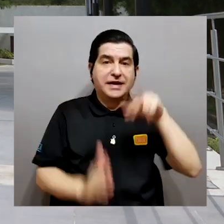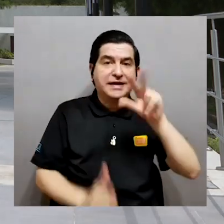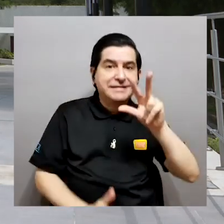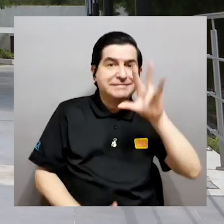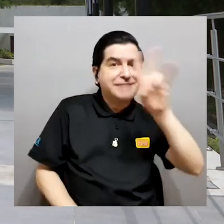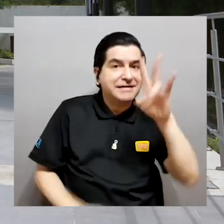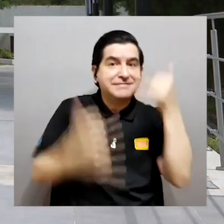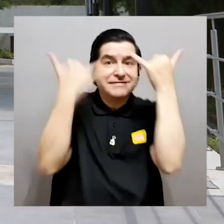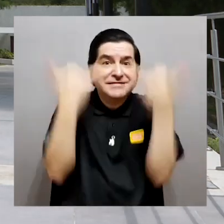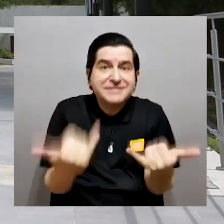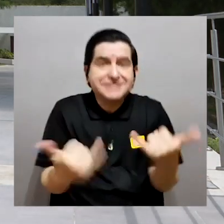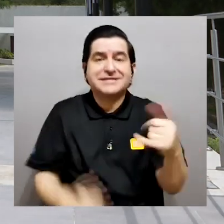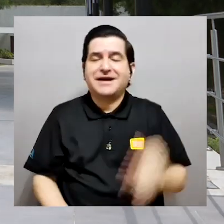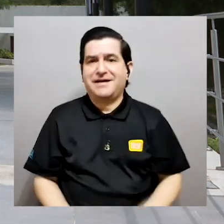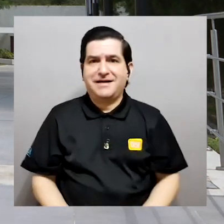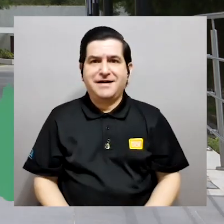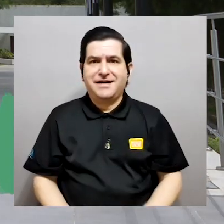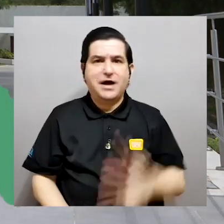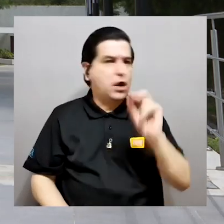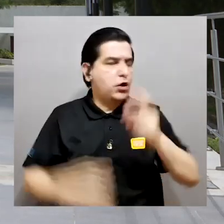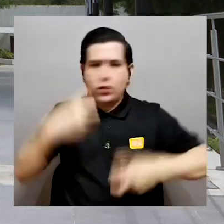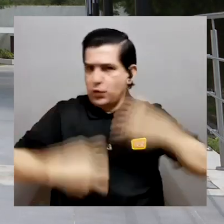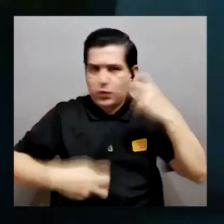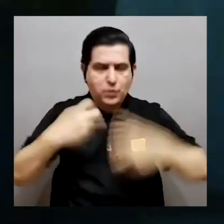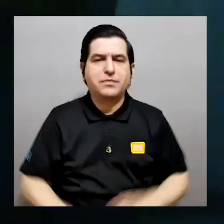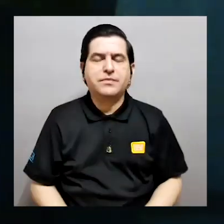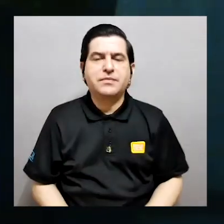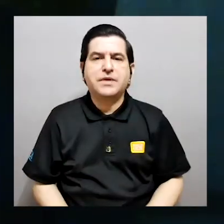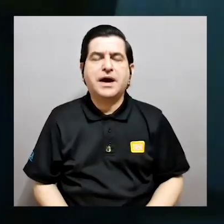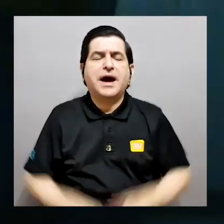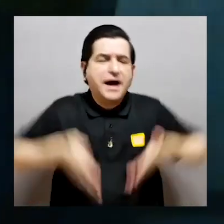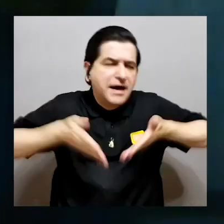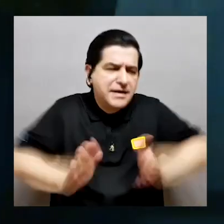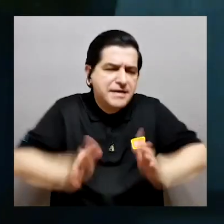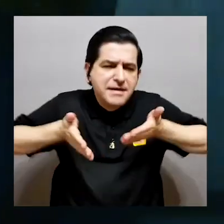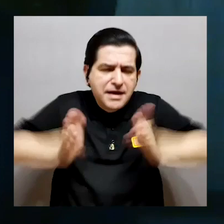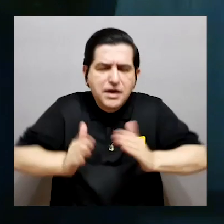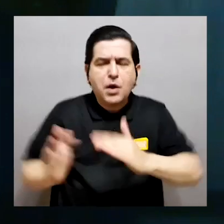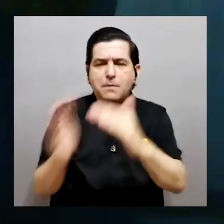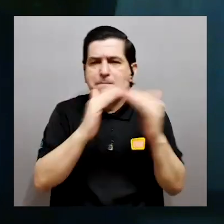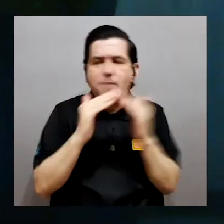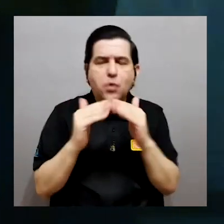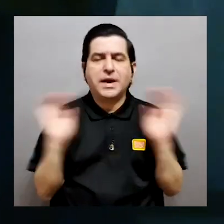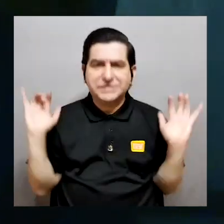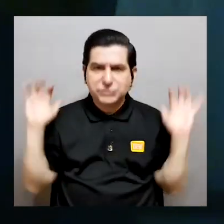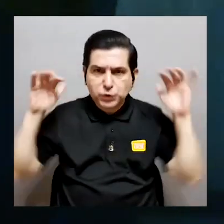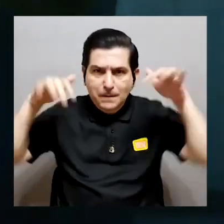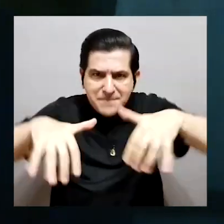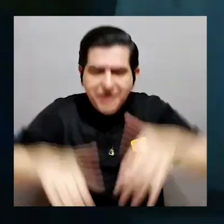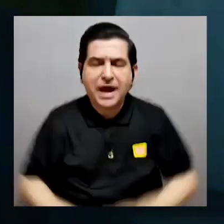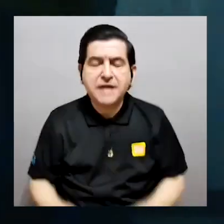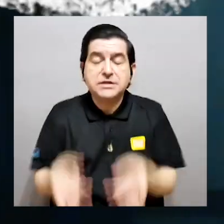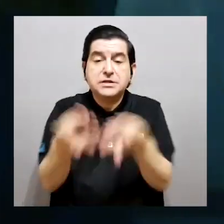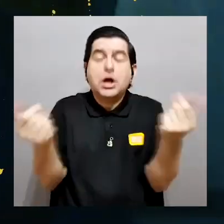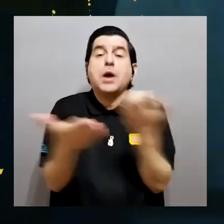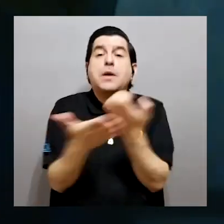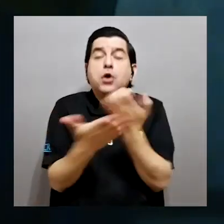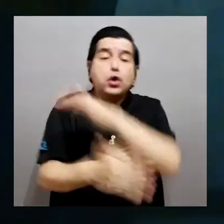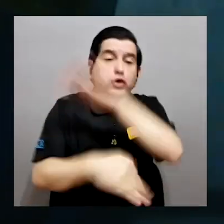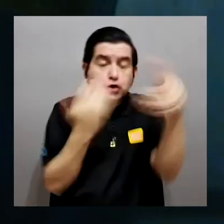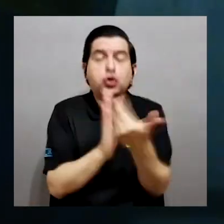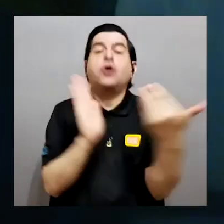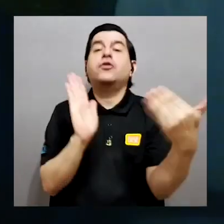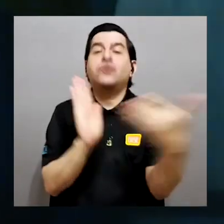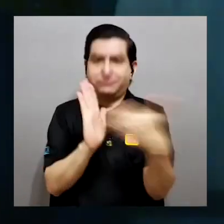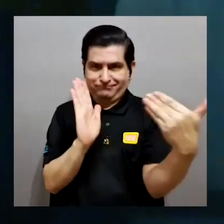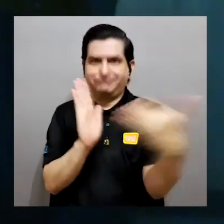2037 ya no haya ese problema. La tasa de natalidad, la demografía, la migración, la productividad de la economía, todo